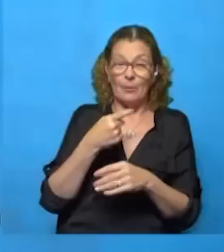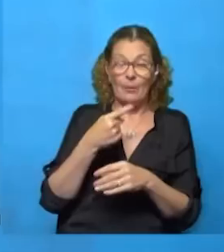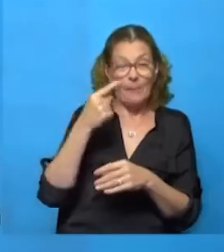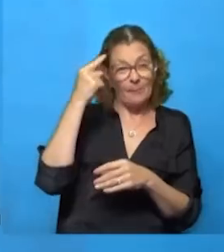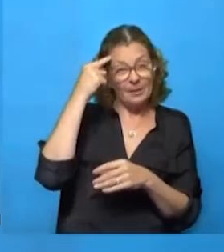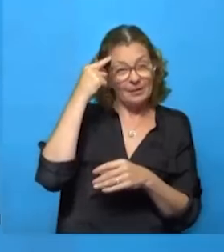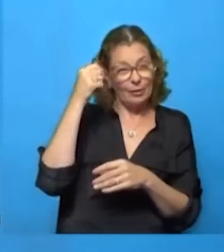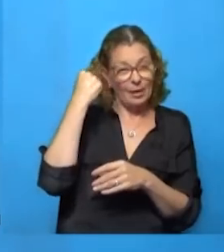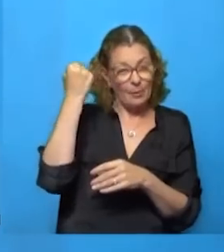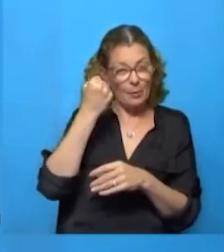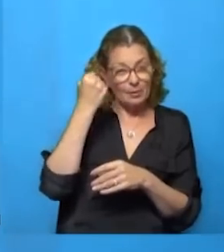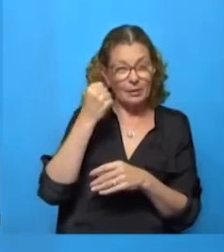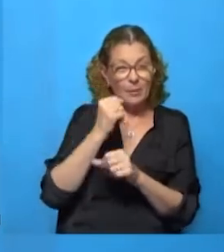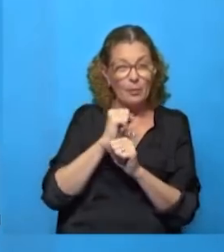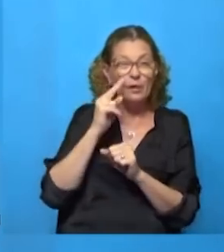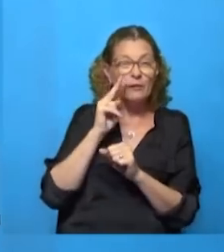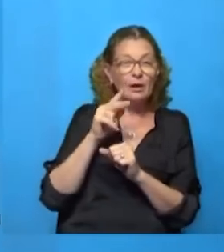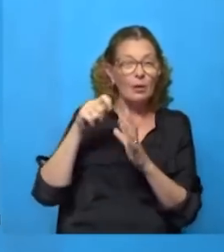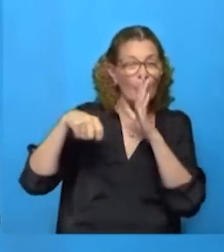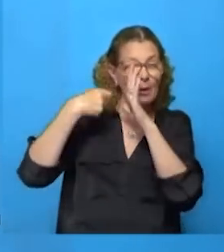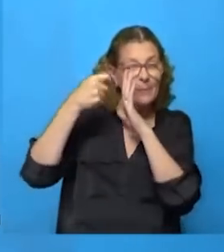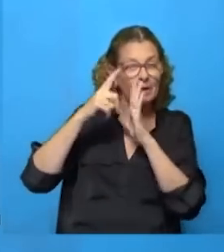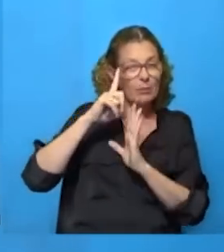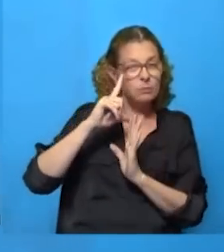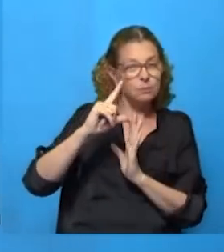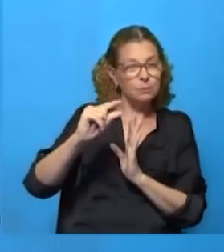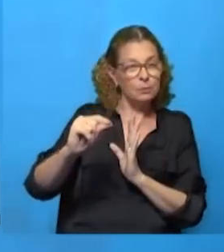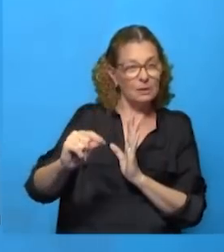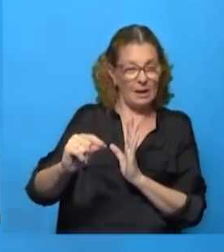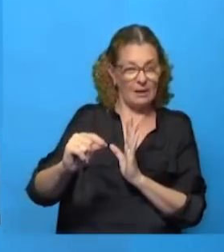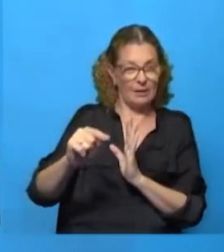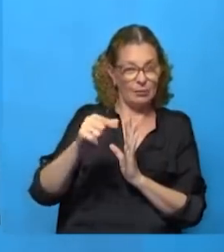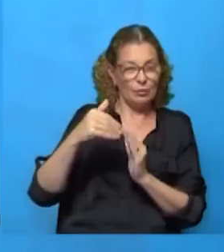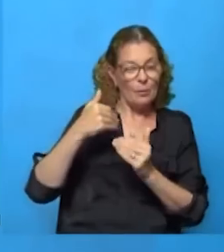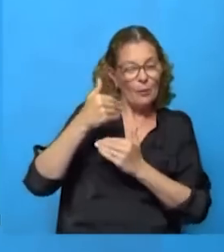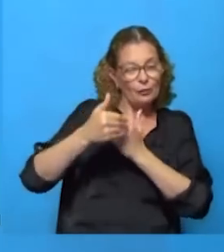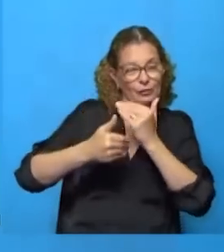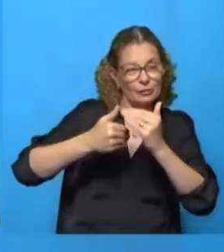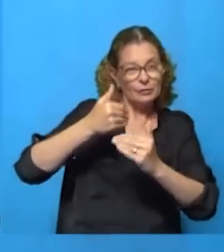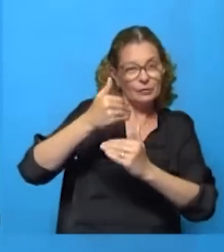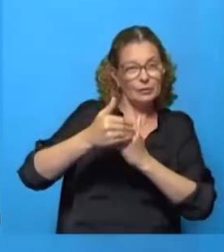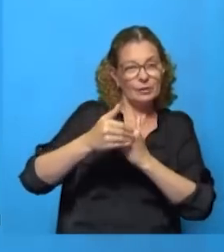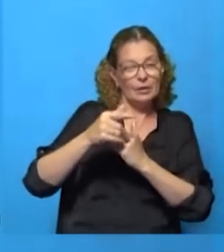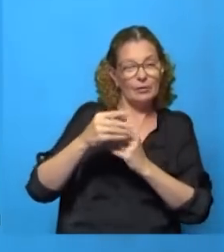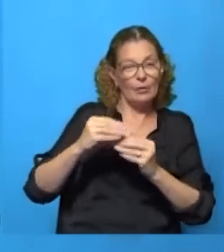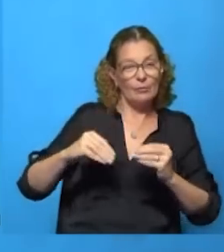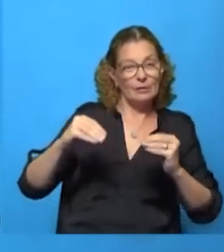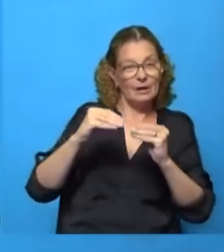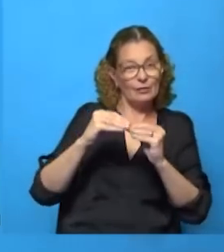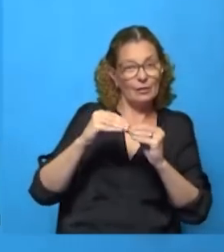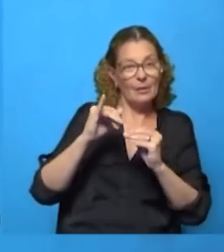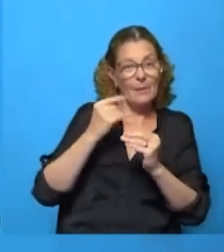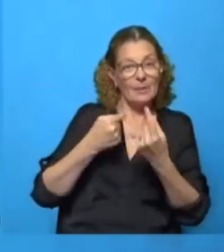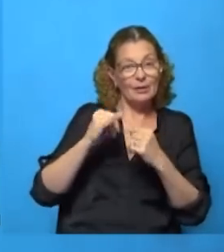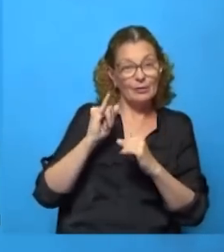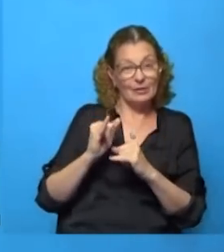es importante poder ver como una película más larga de cómo viene siendo todo este proceso que no tienen relación entre sí pero